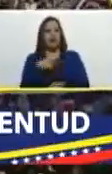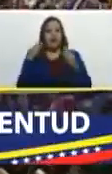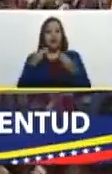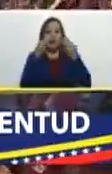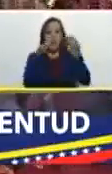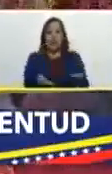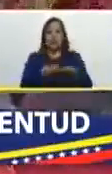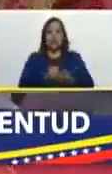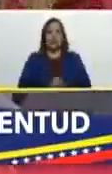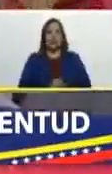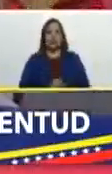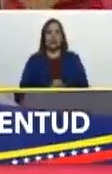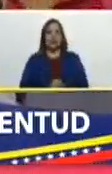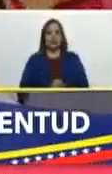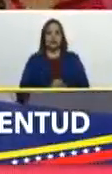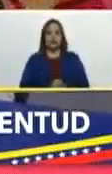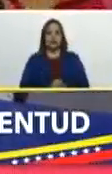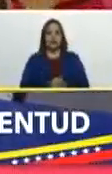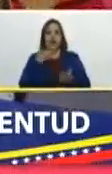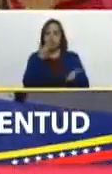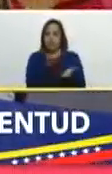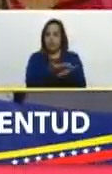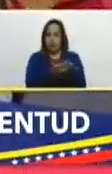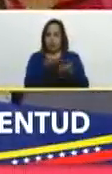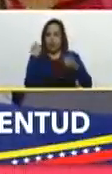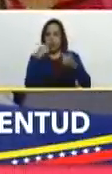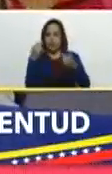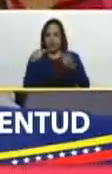entregarles las propuestas